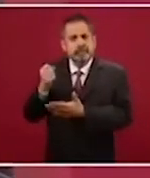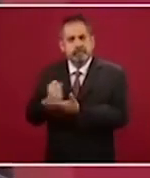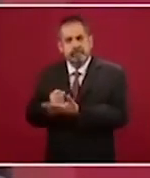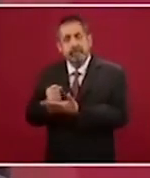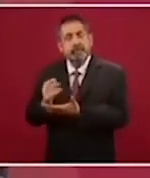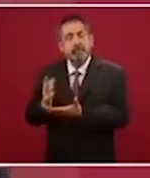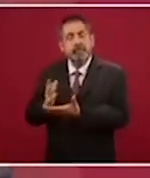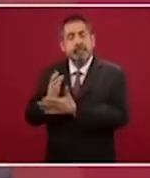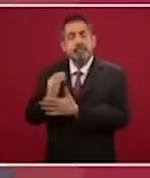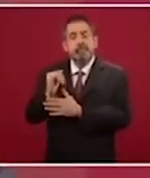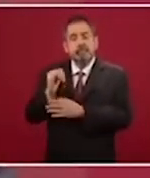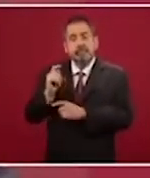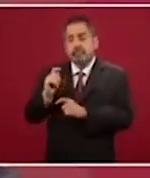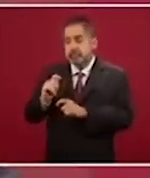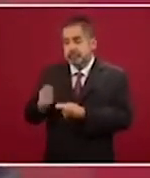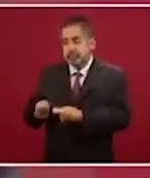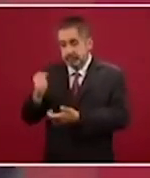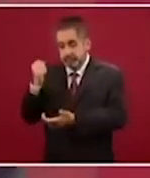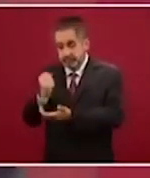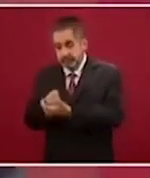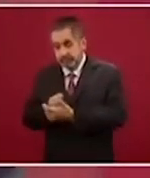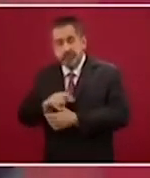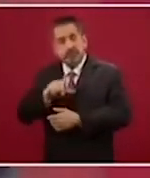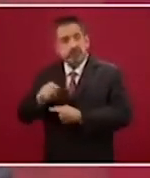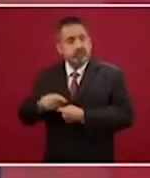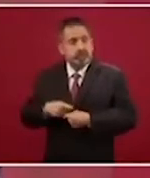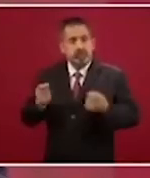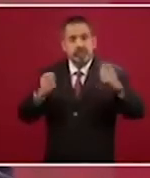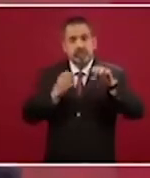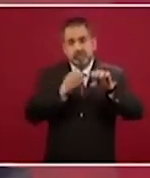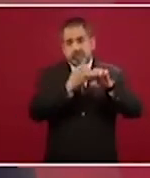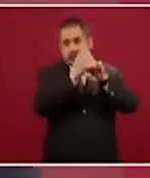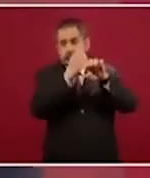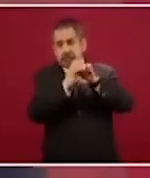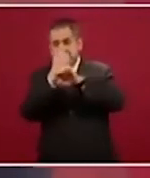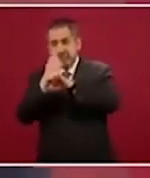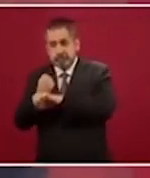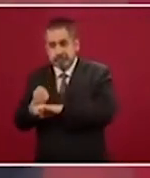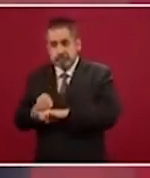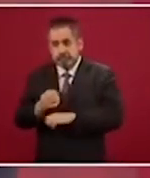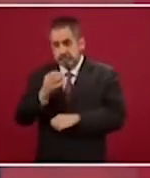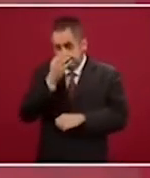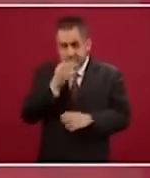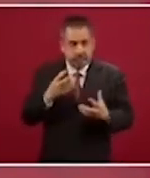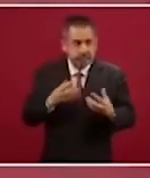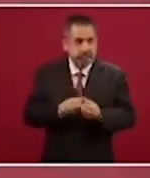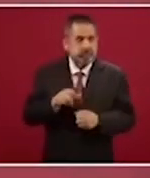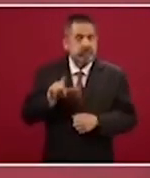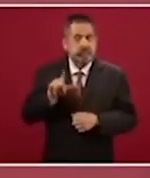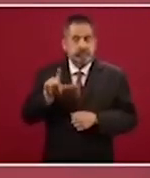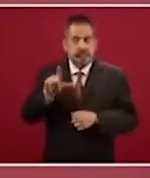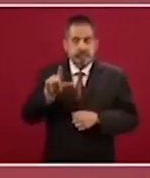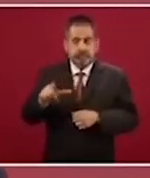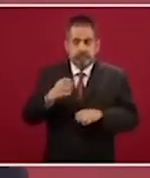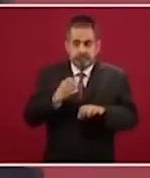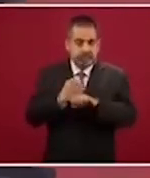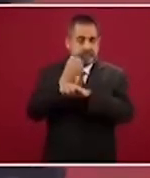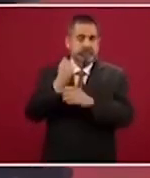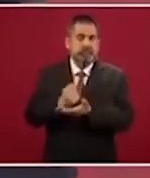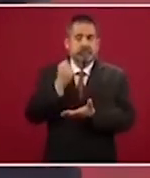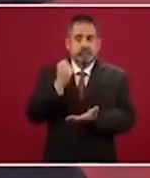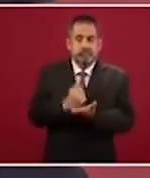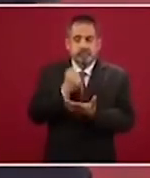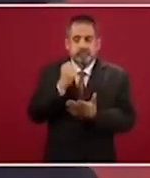pasaría a las legislaturas locales, y ahí solo se necesitan 17 aprobaciones